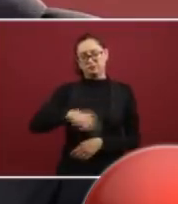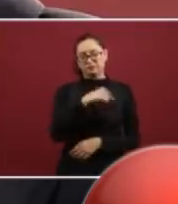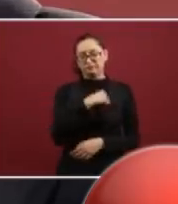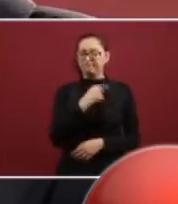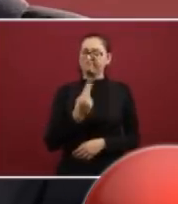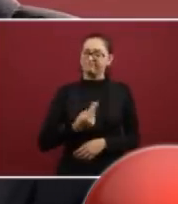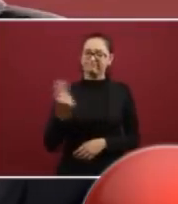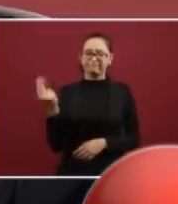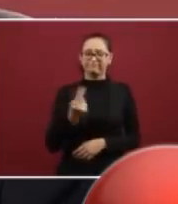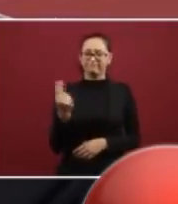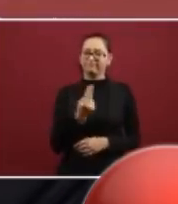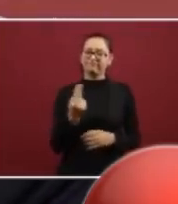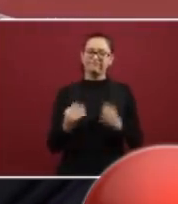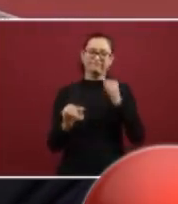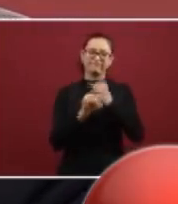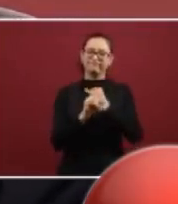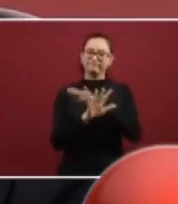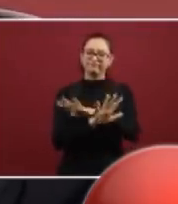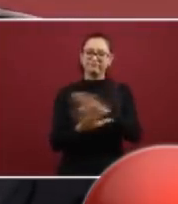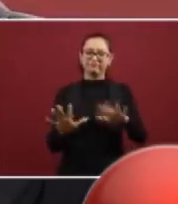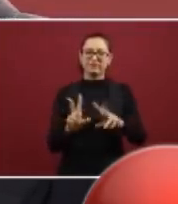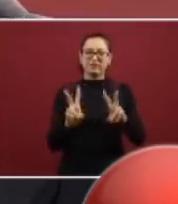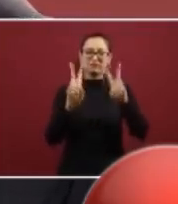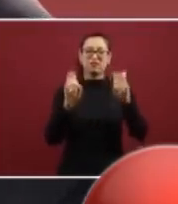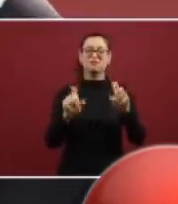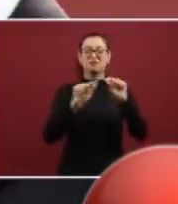sobre las fosas clandestinas,